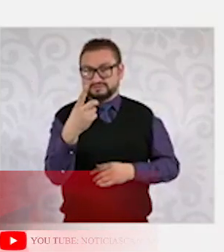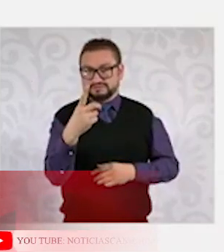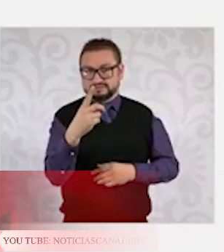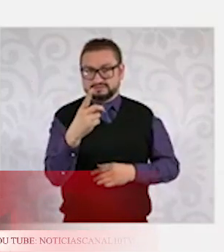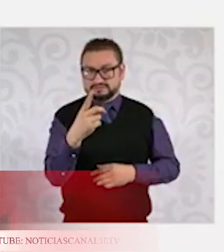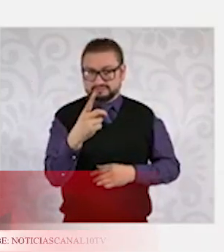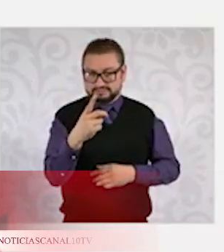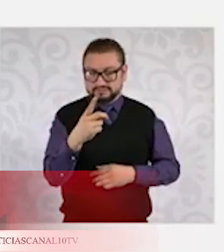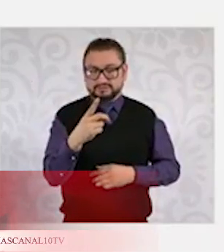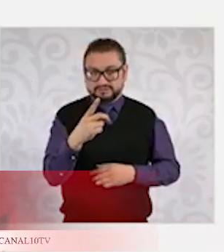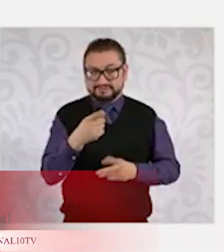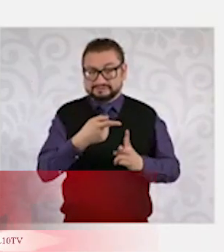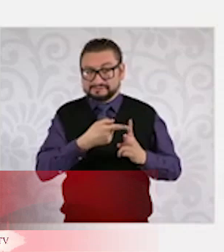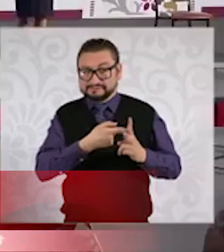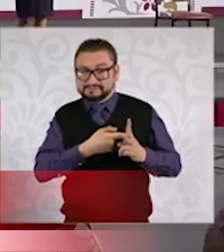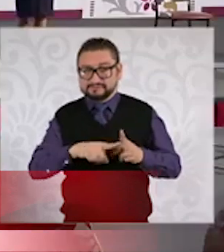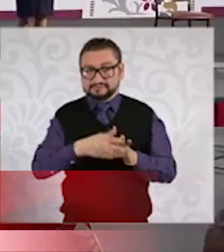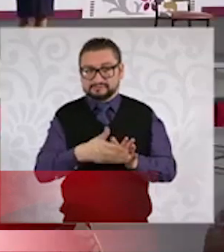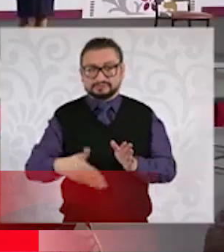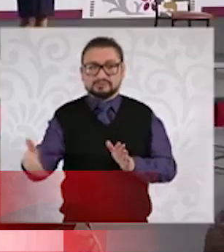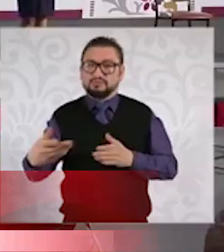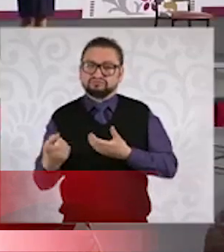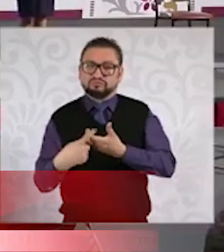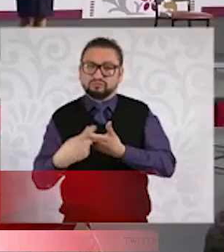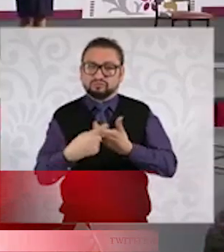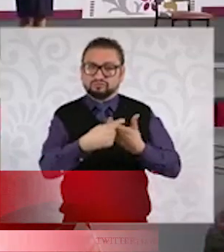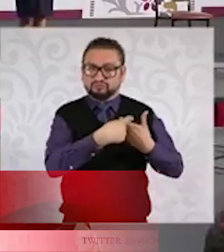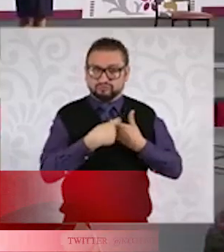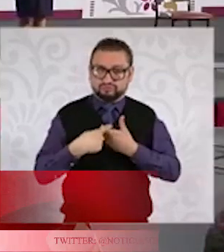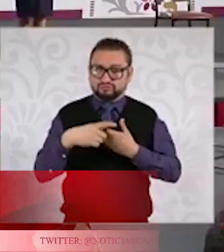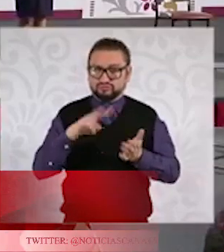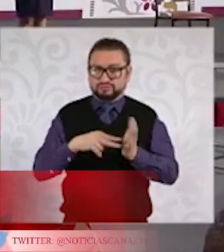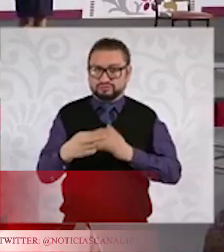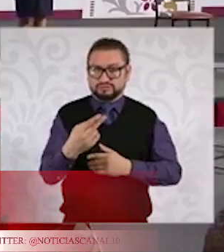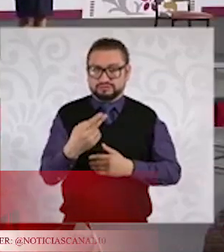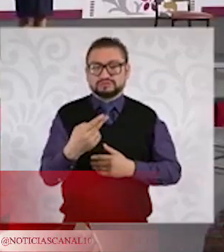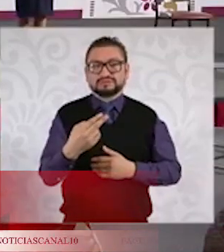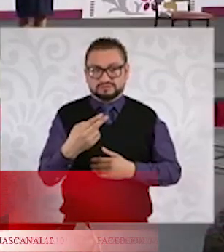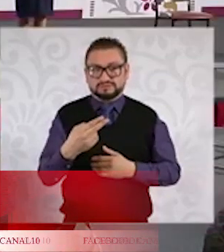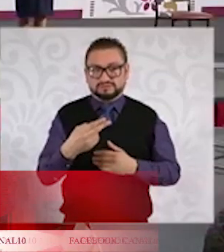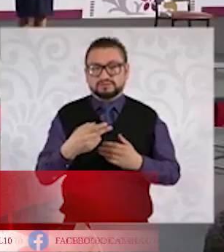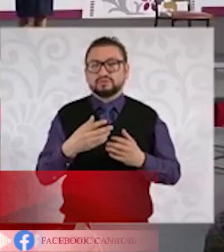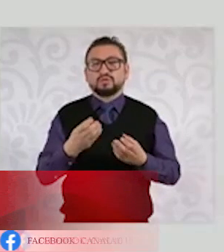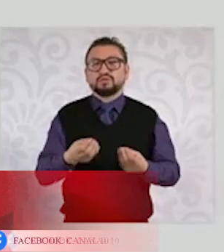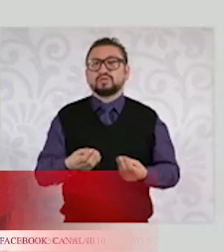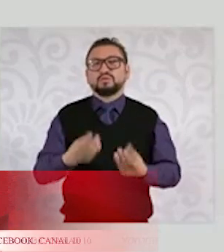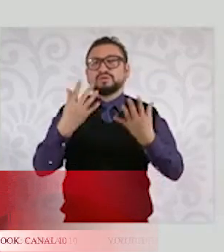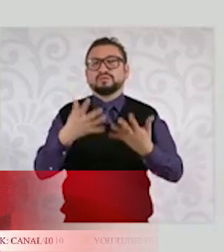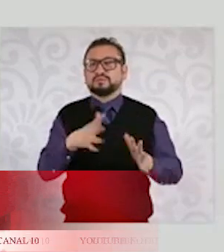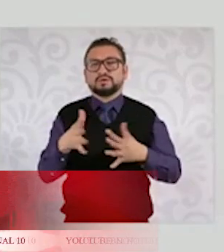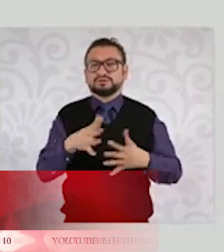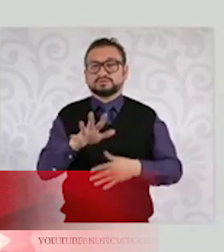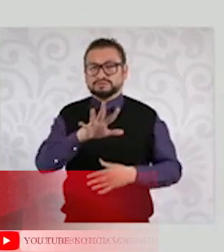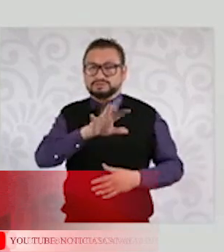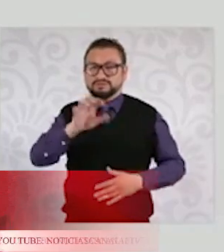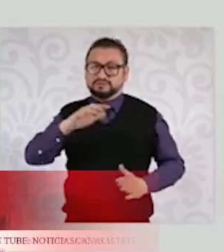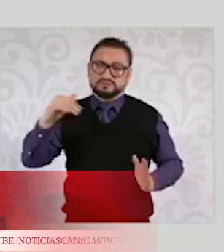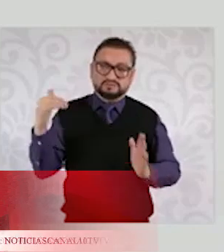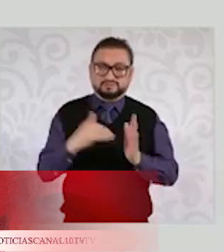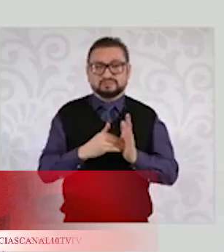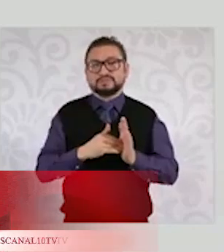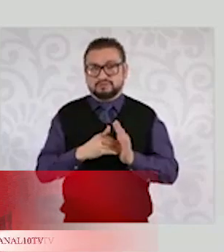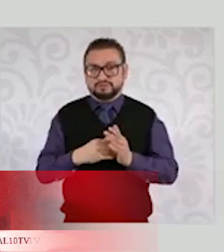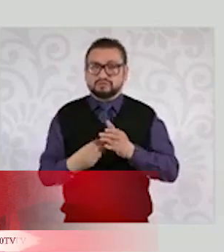y comenzar así la incorporación en el para el año 2025 que se tiene estimada de 500,000